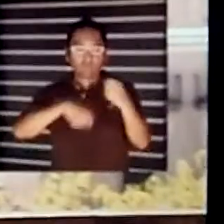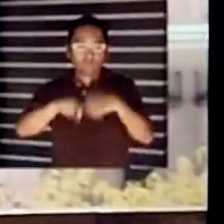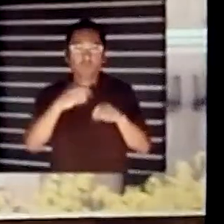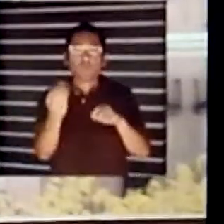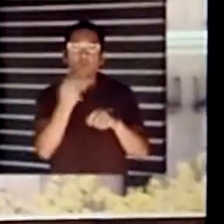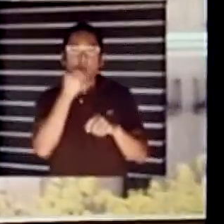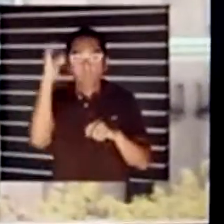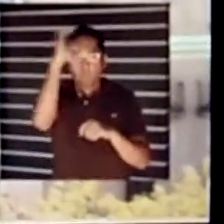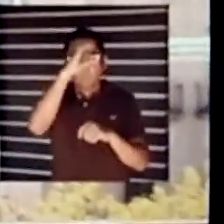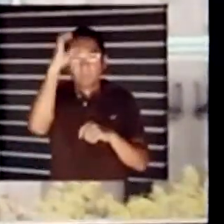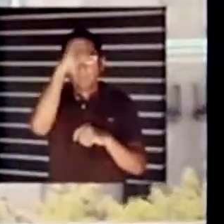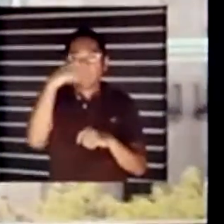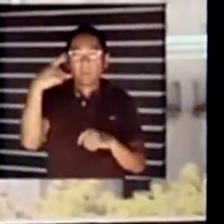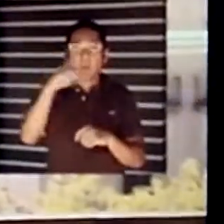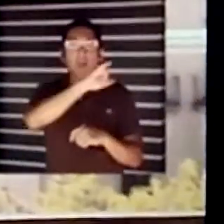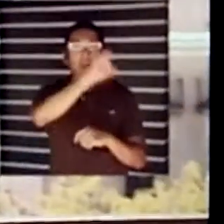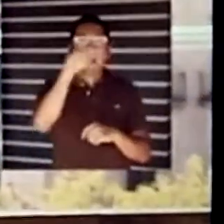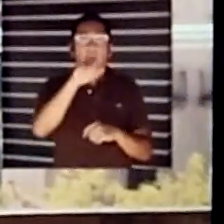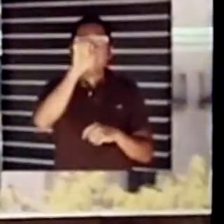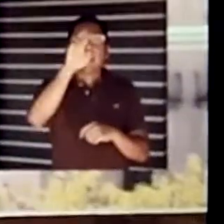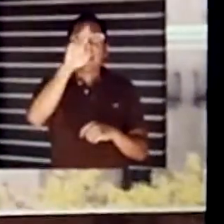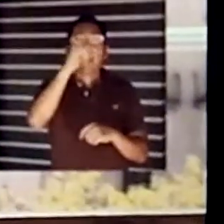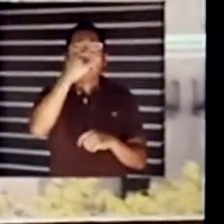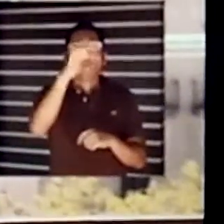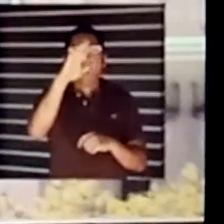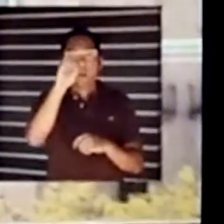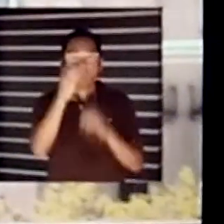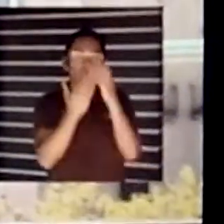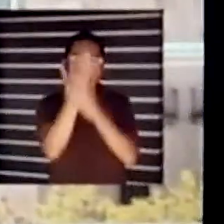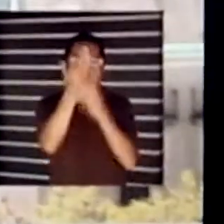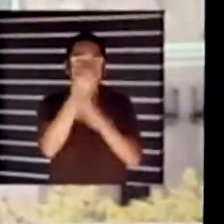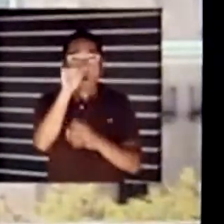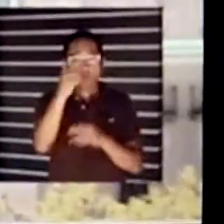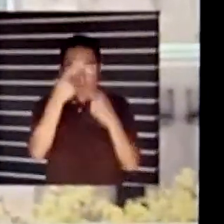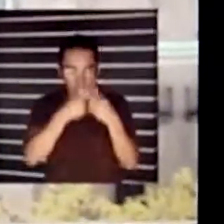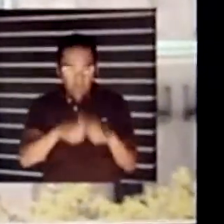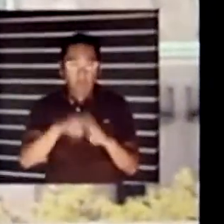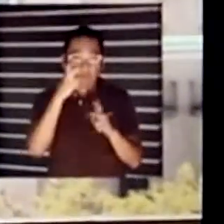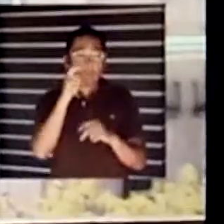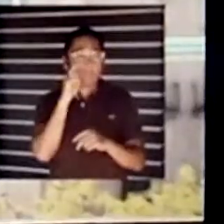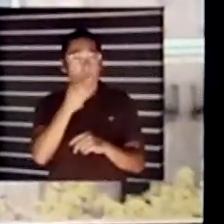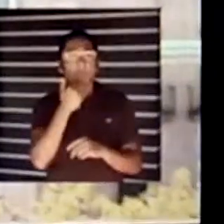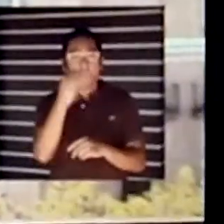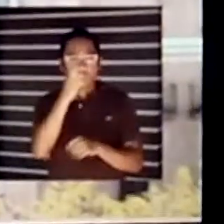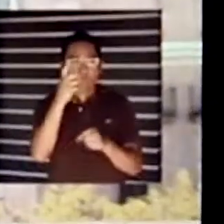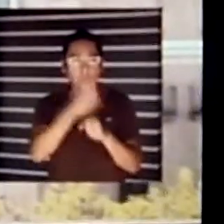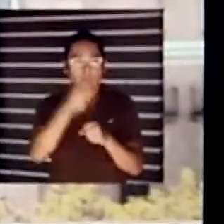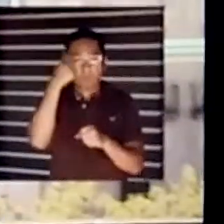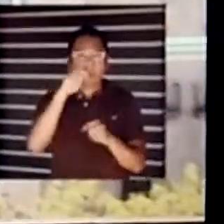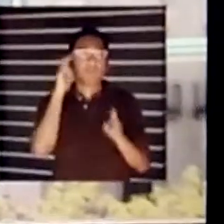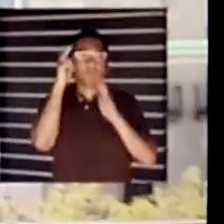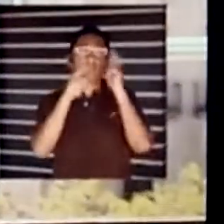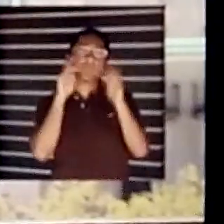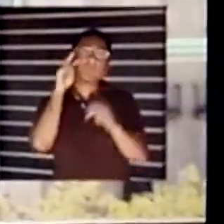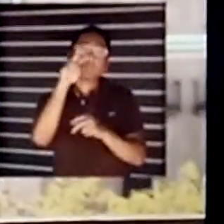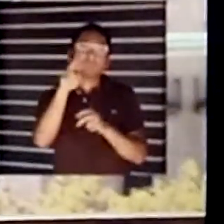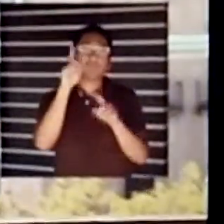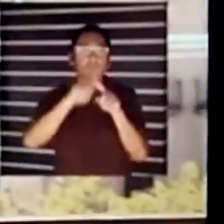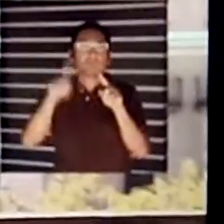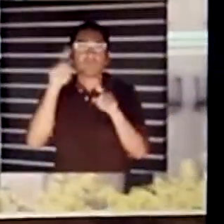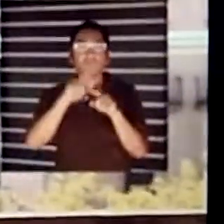cultural en Geráguaro a partir de las 11 de la mañana así que bueno, una excelente oportunidad para visitar las